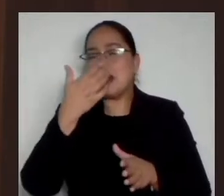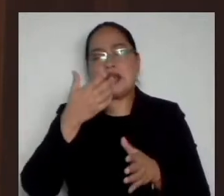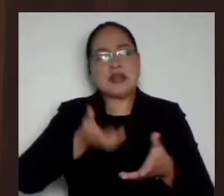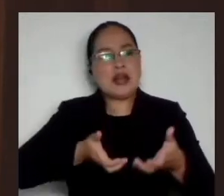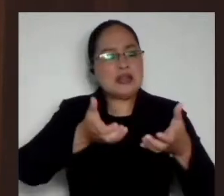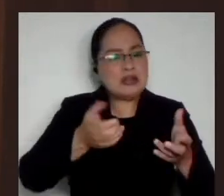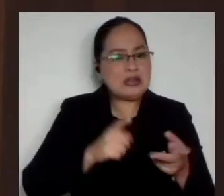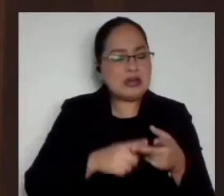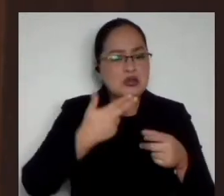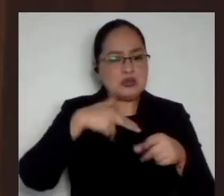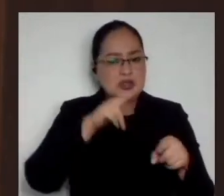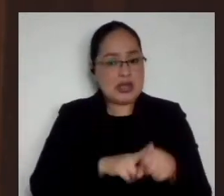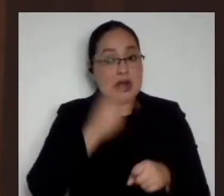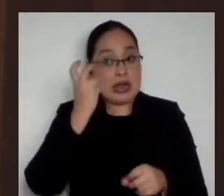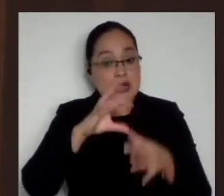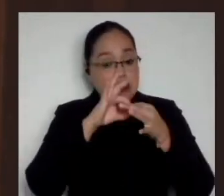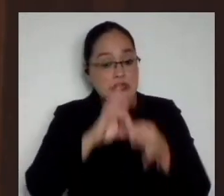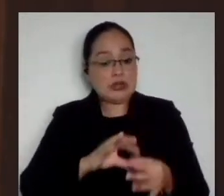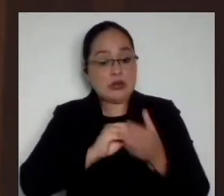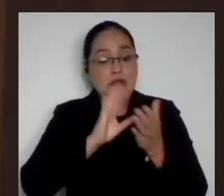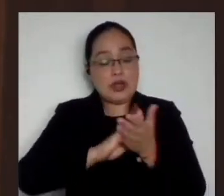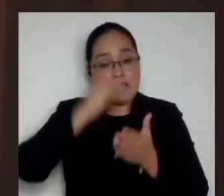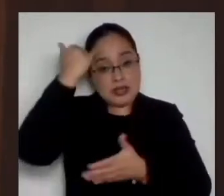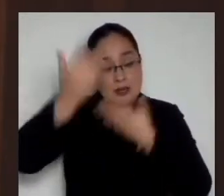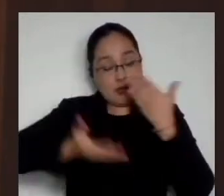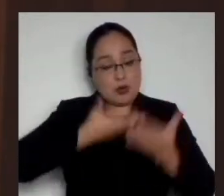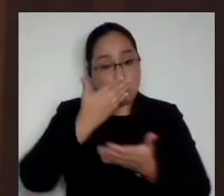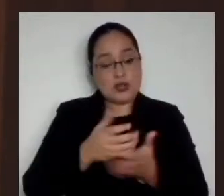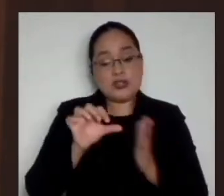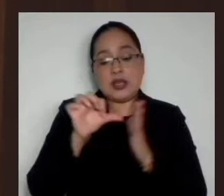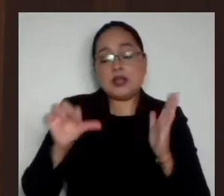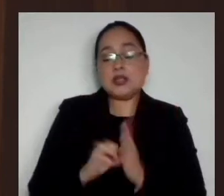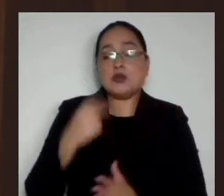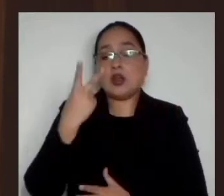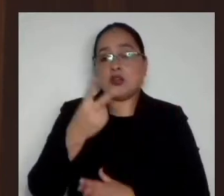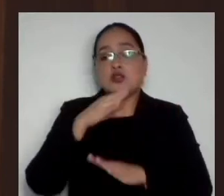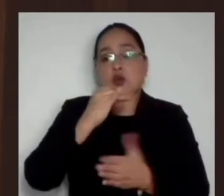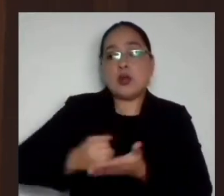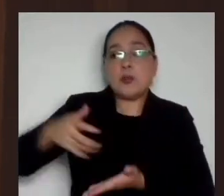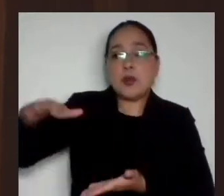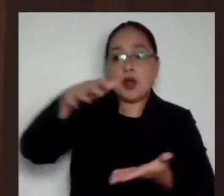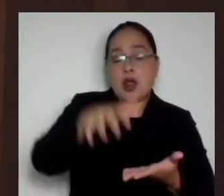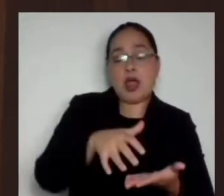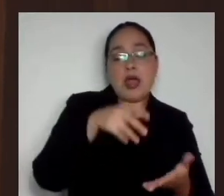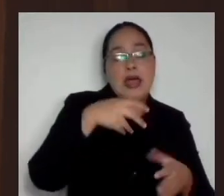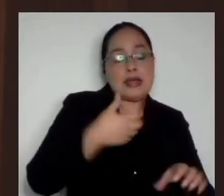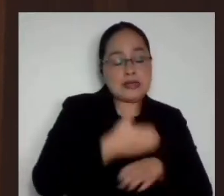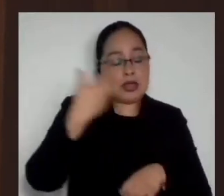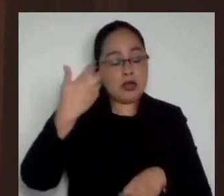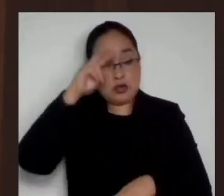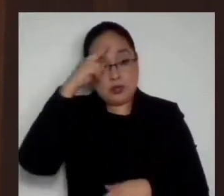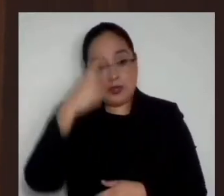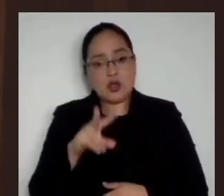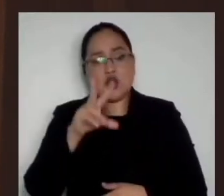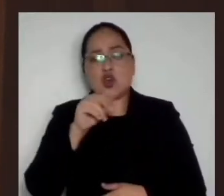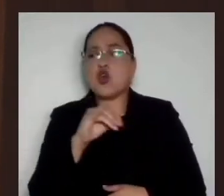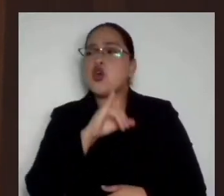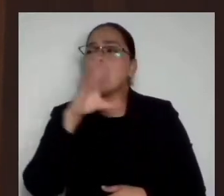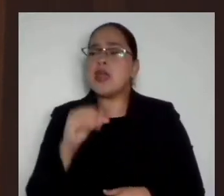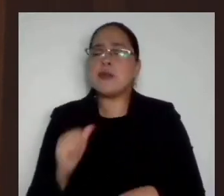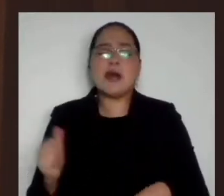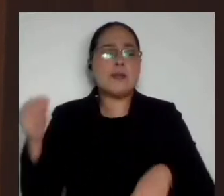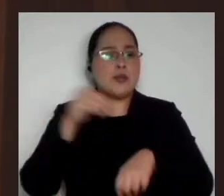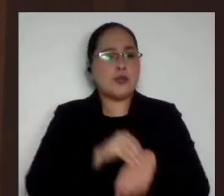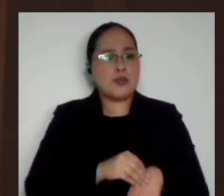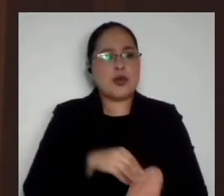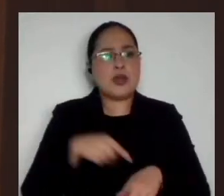artículo 2 de la iniciativa del ingreso estatal, no aparecía efectivamente nada que tuviera